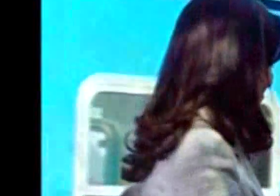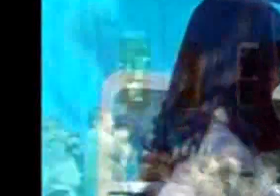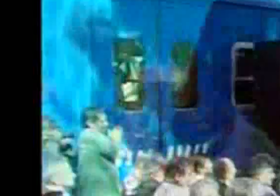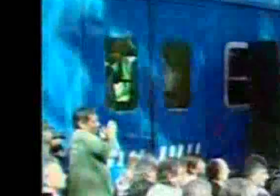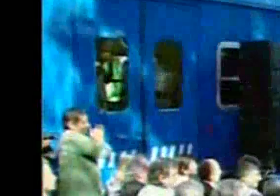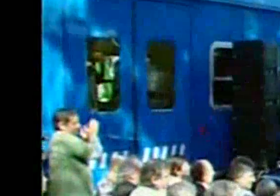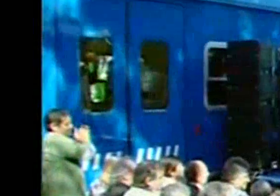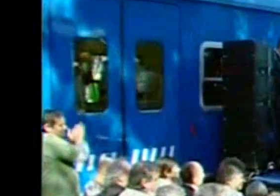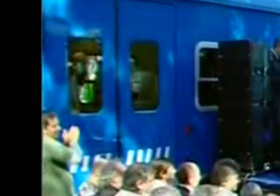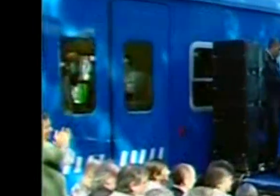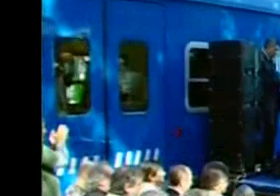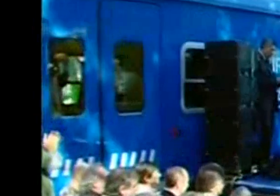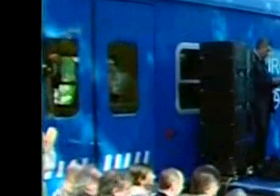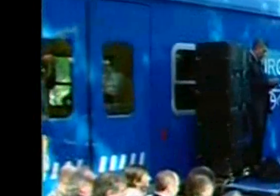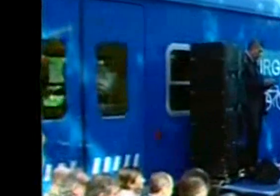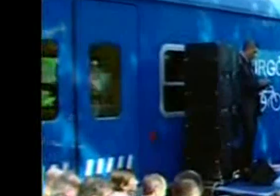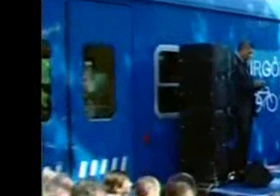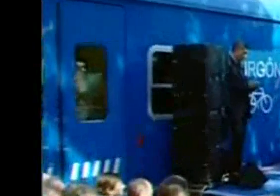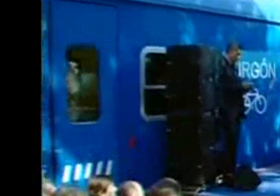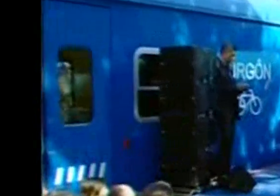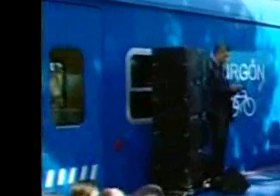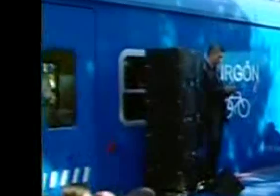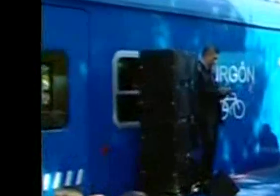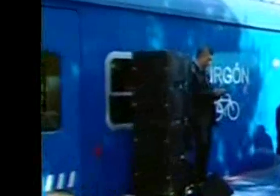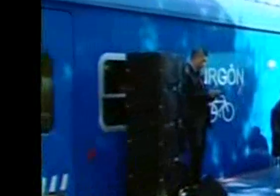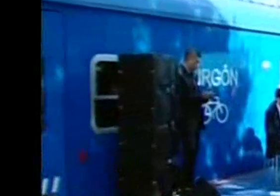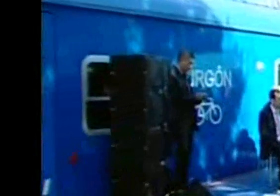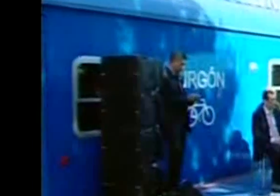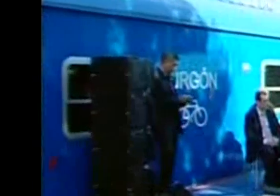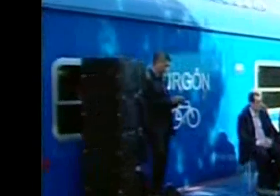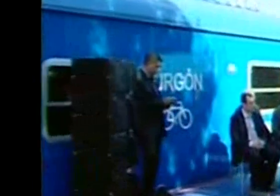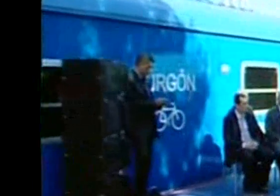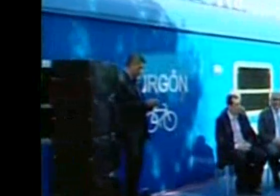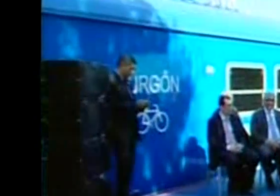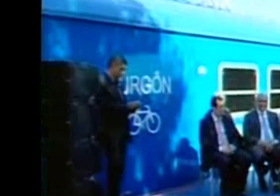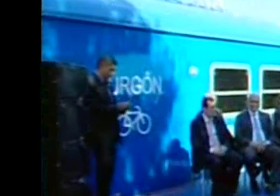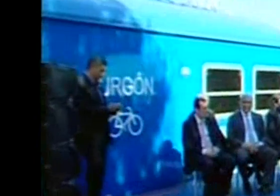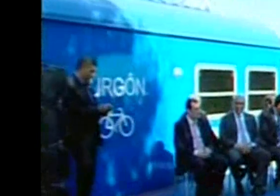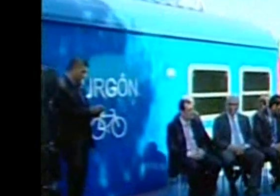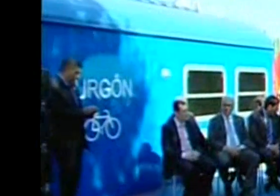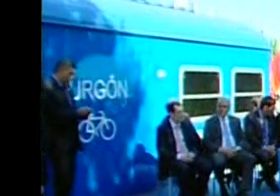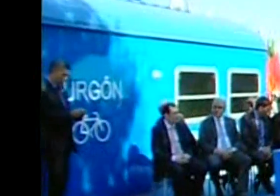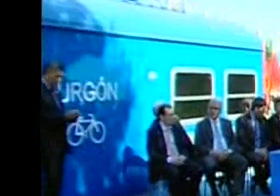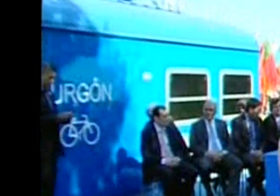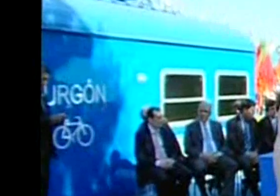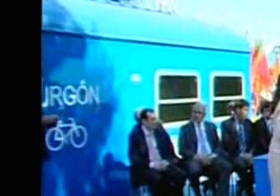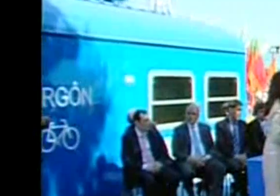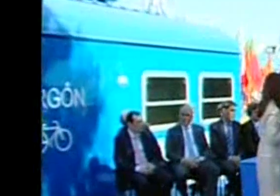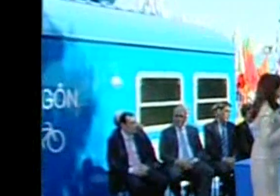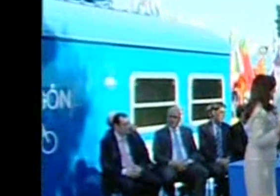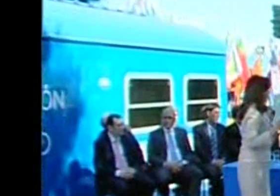también presente. Por la Asociación de Fabricantes de Cemento Portland, Enrique Romero recibe de manos de la Presidenta